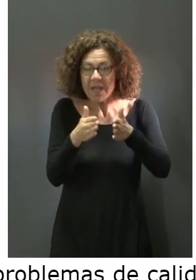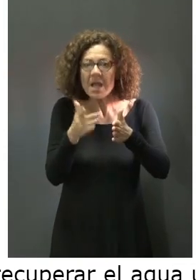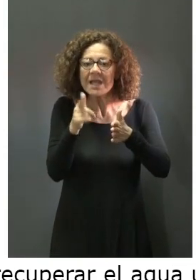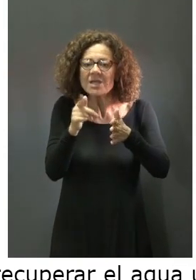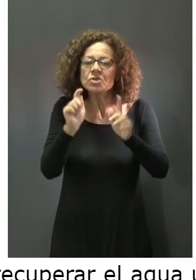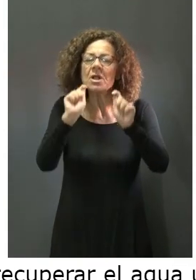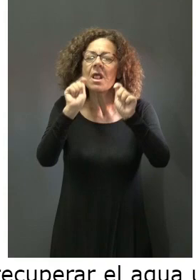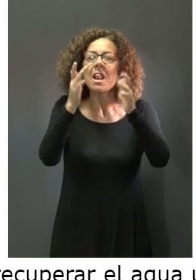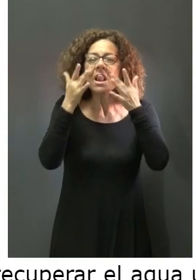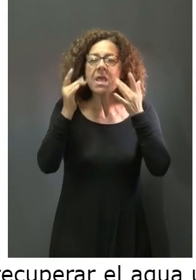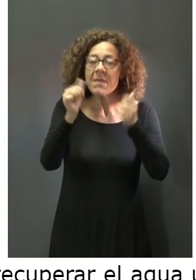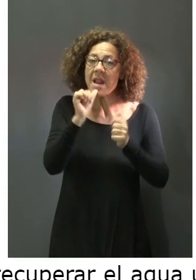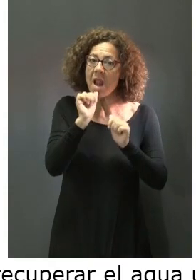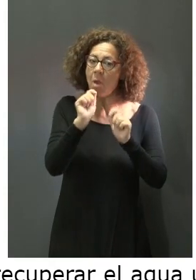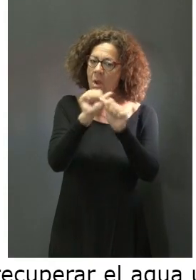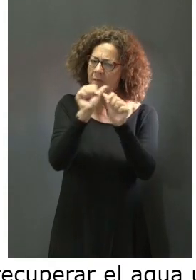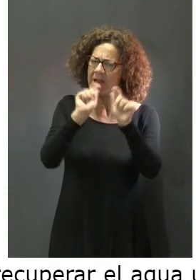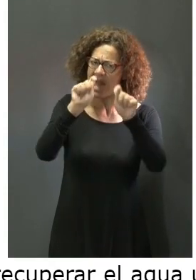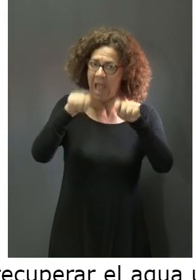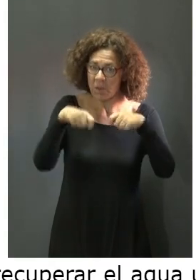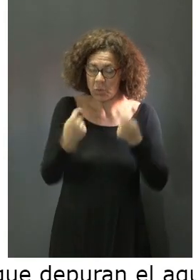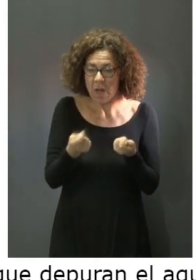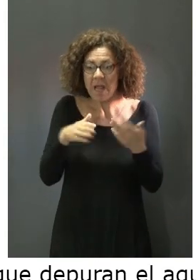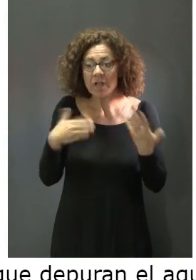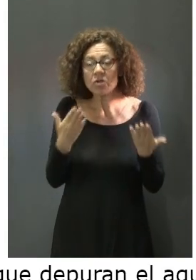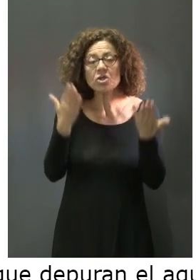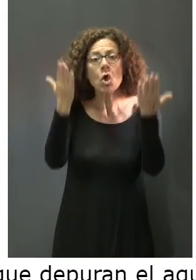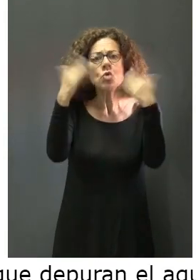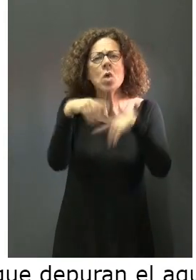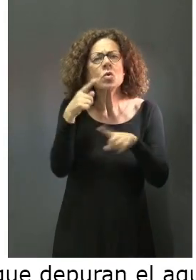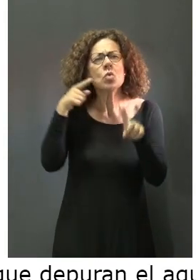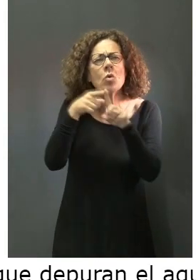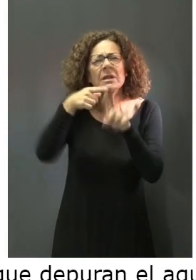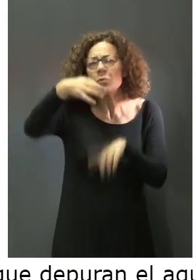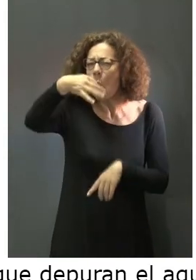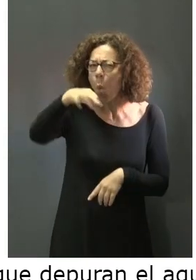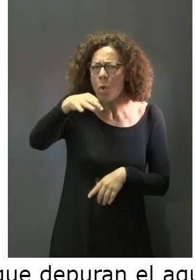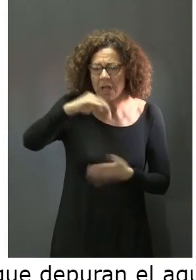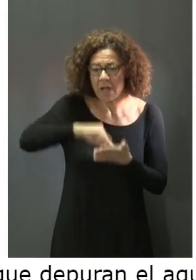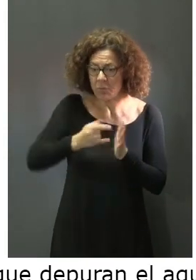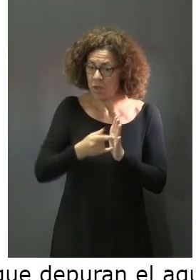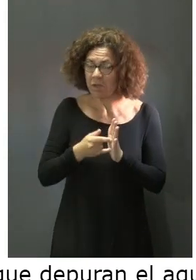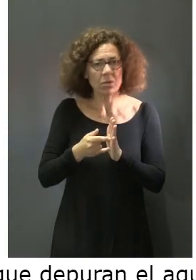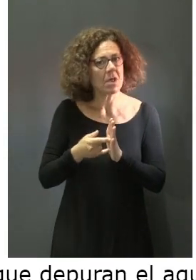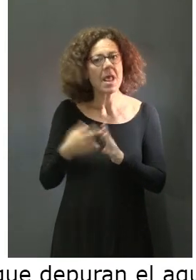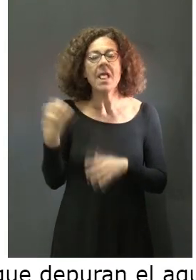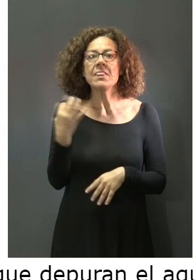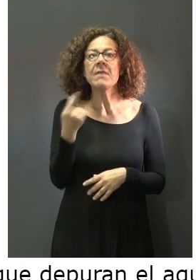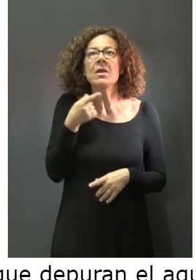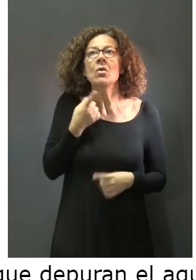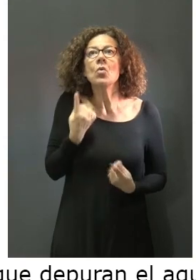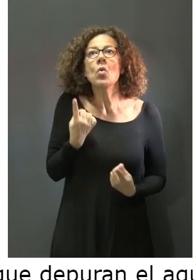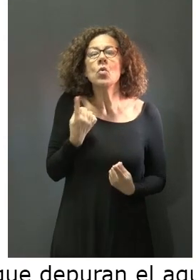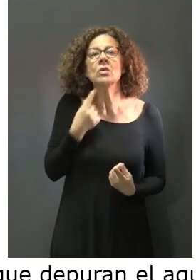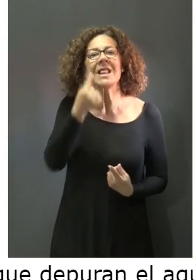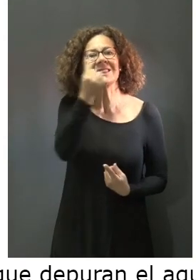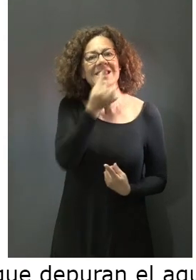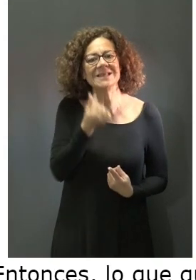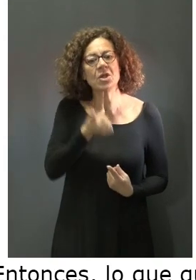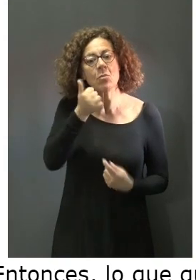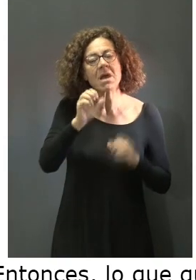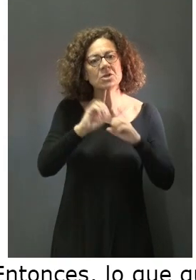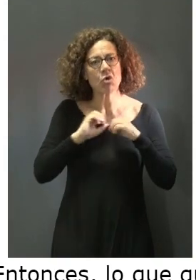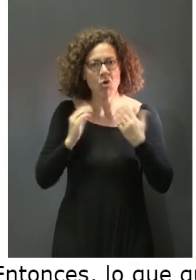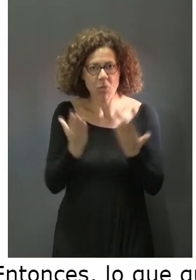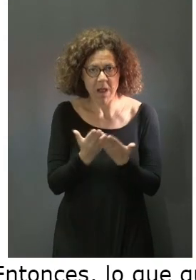quería decir con todo esto es que no hay una intención única en los proyectos, sino que tiene que ser un diseño más global,